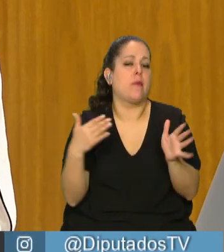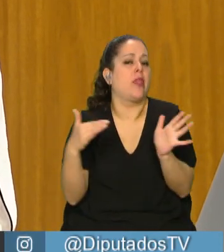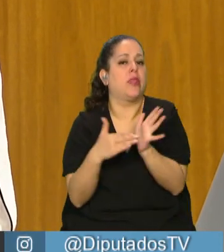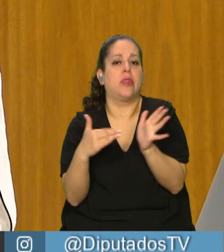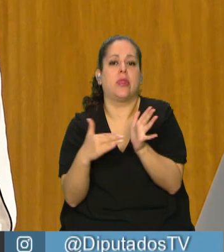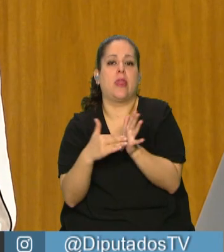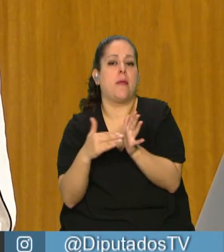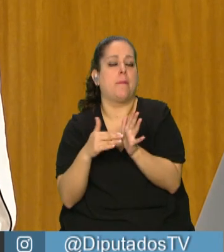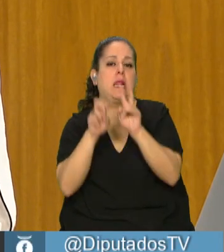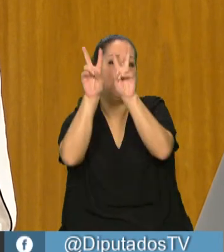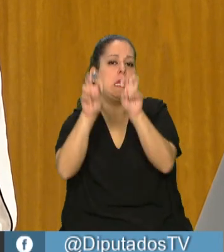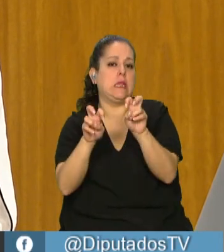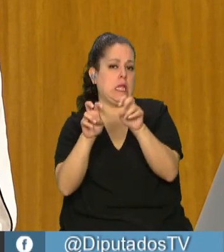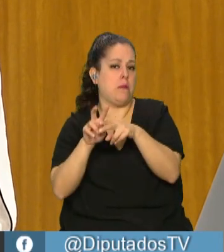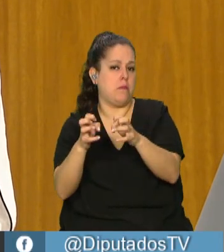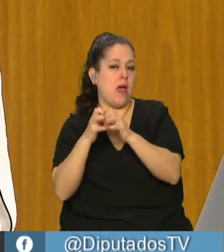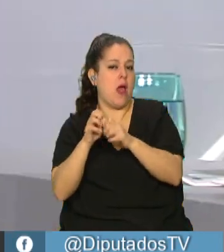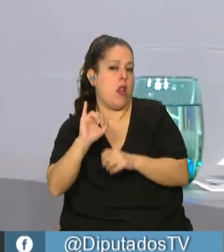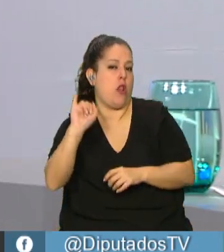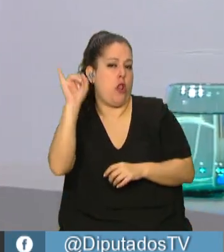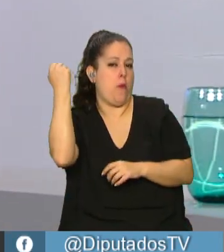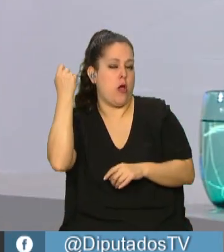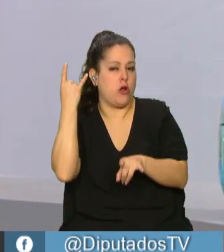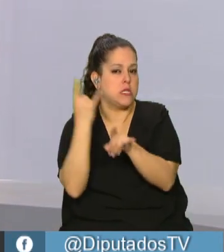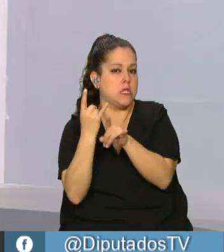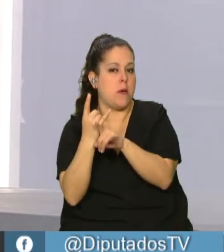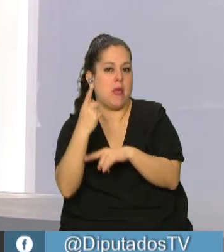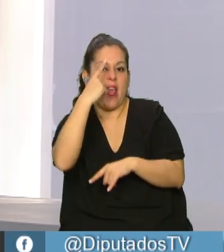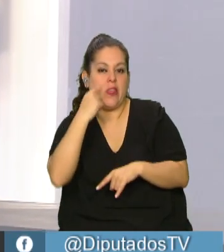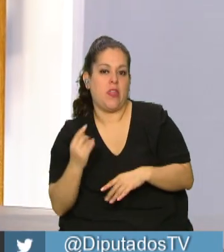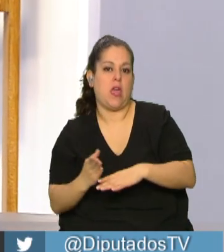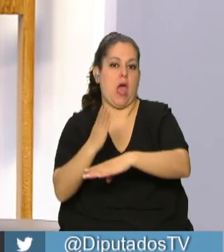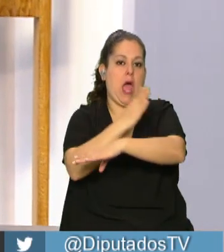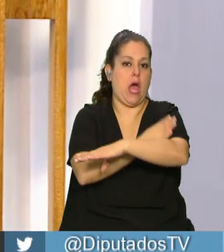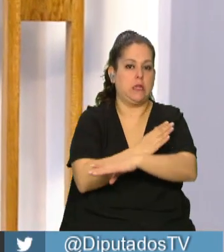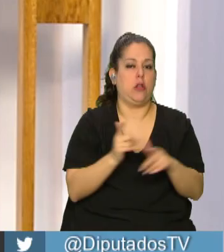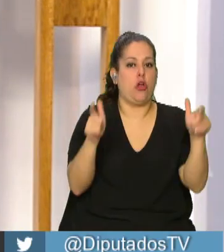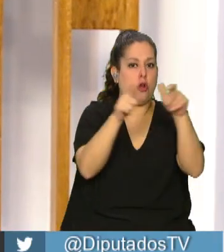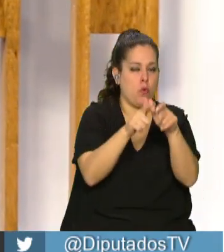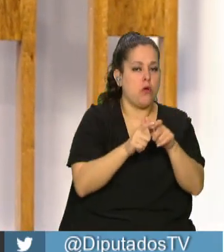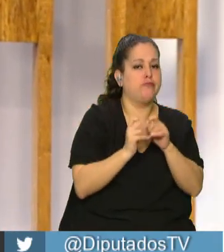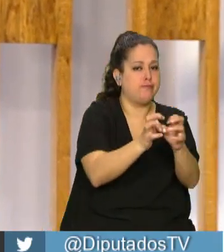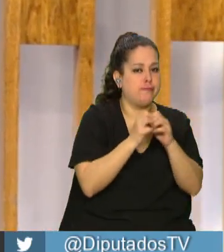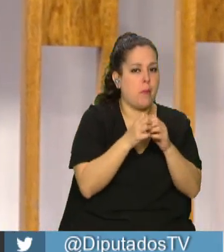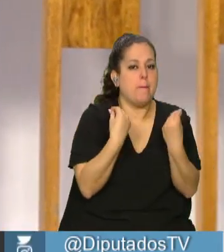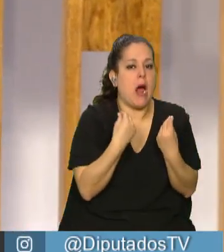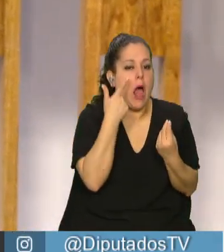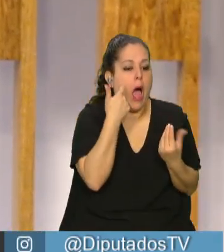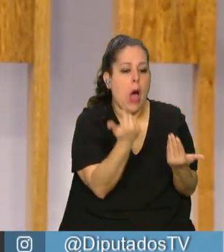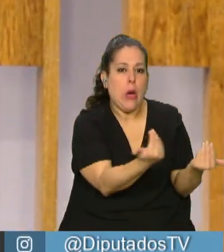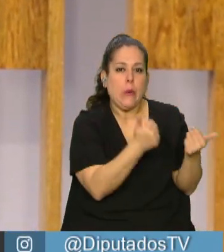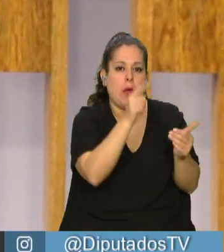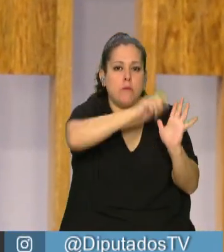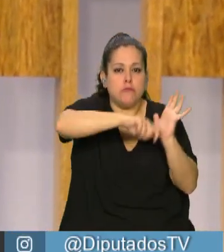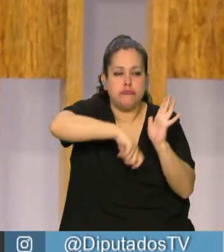Lo ideal es que se reúnan el día anterior para dar tiempo a todas las modificaciones que realizan,